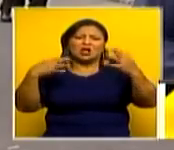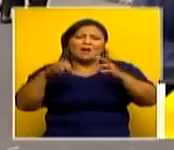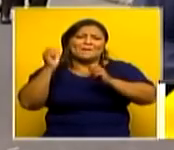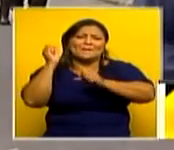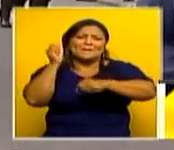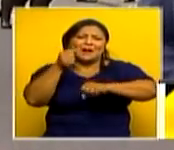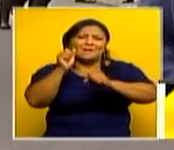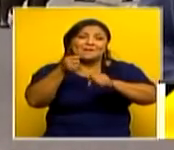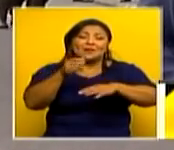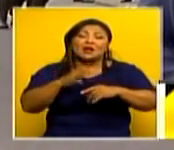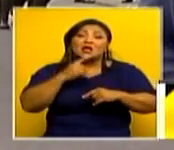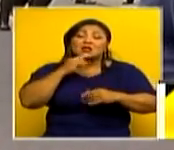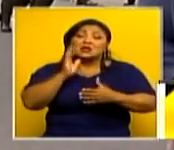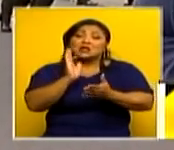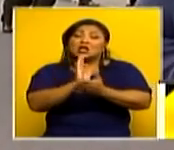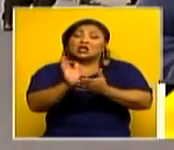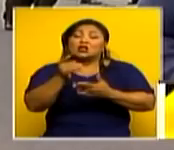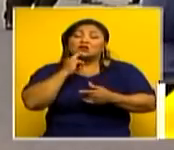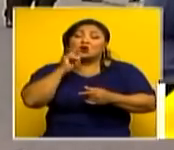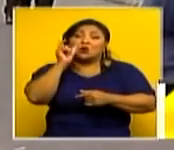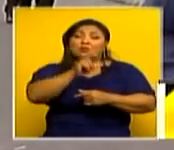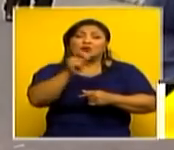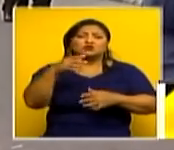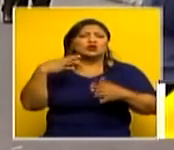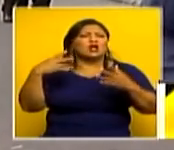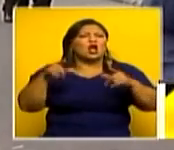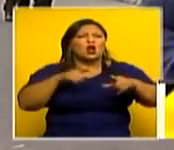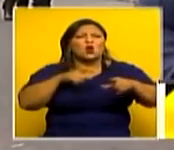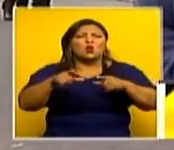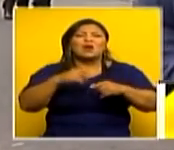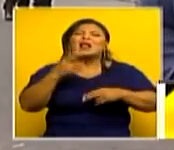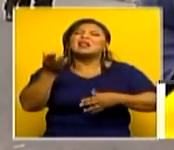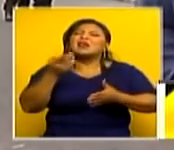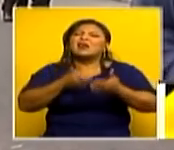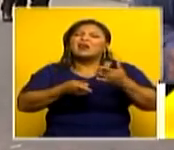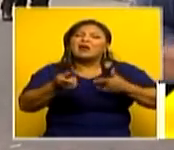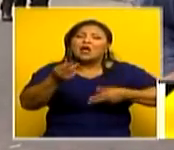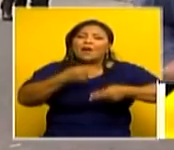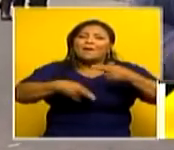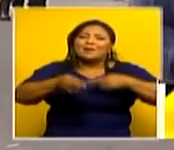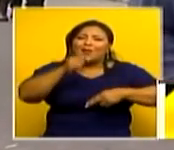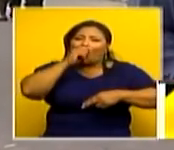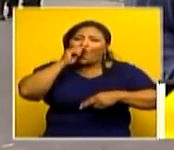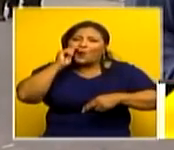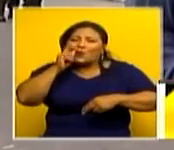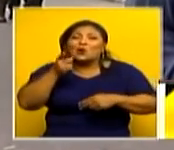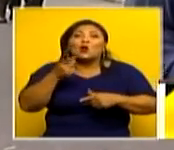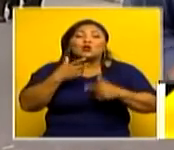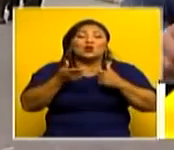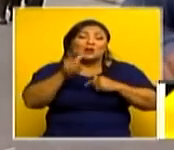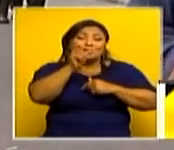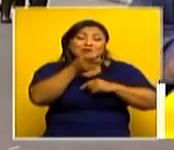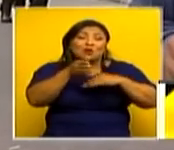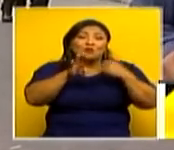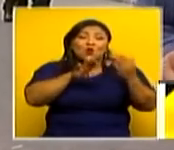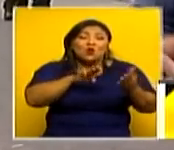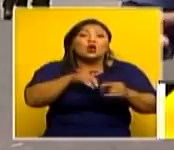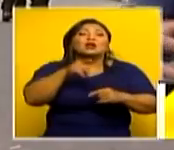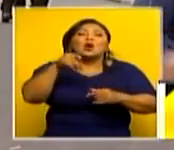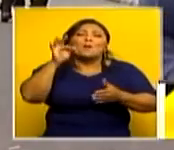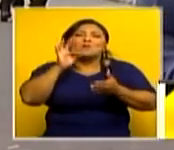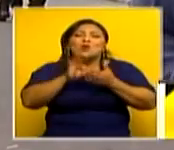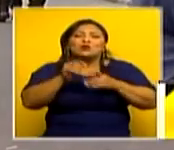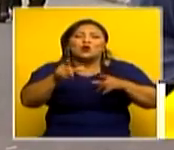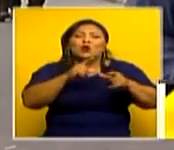golpearlo. Según testigos y moradores, este sería un punto crítico de venta y consumo de drogas. Y donde ocurrió el asesinato, precisamente sería un punto